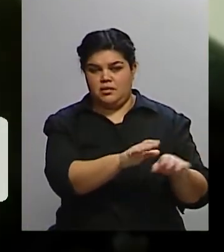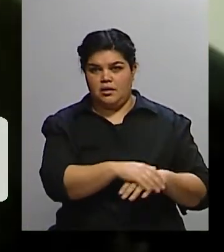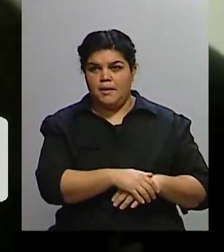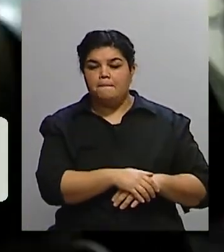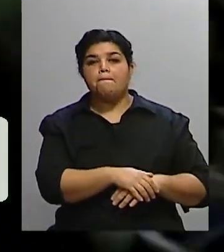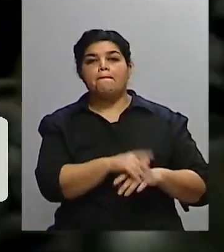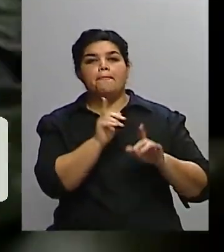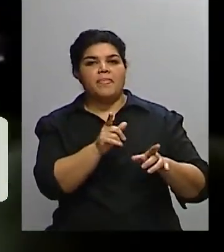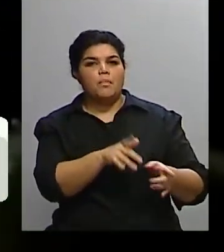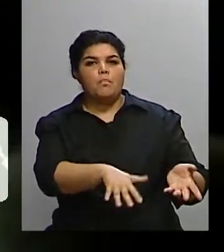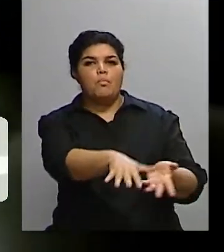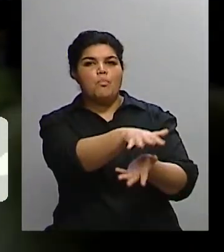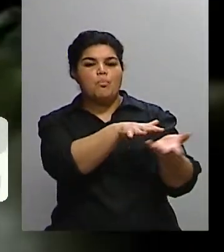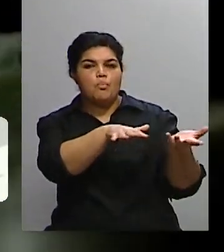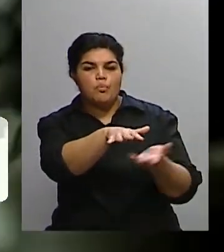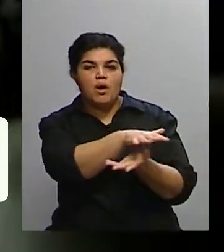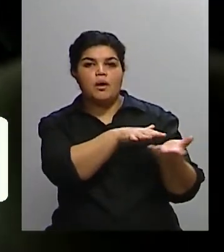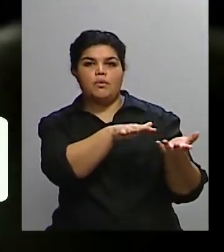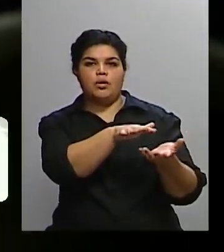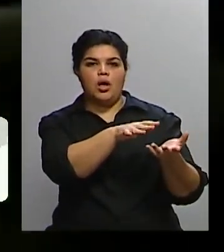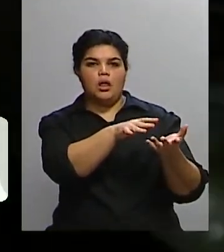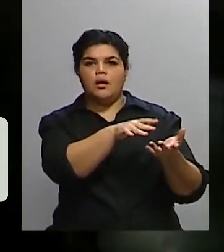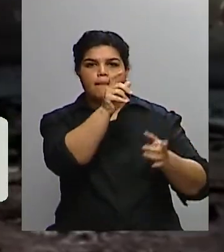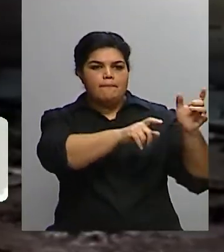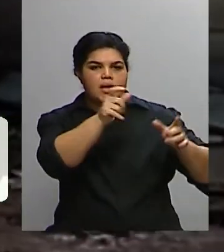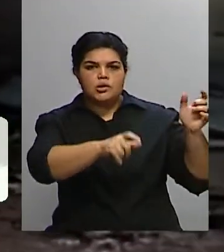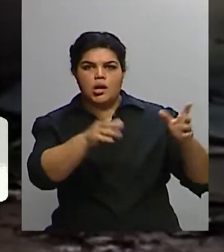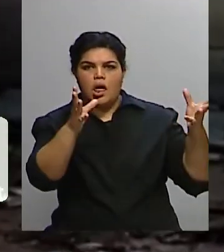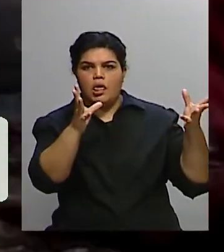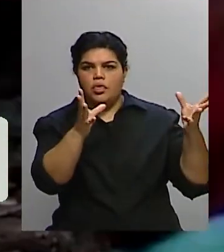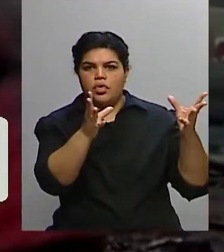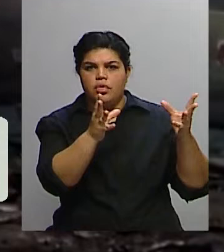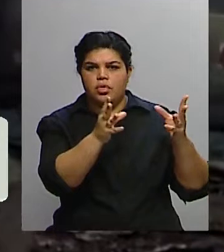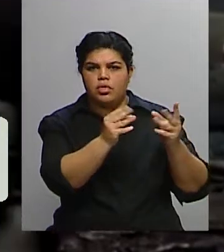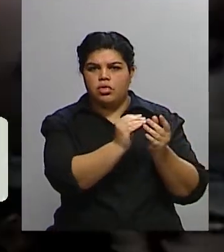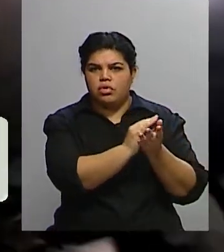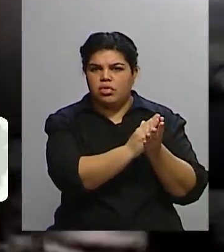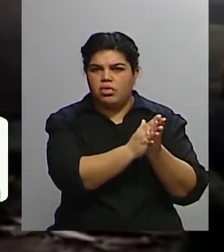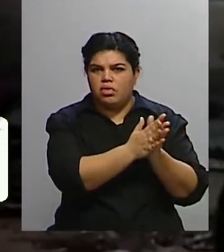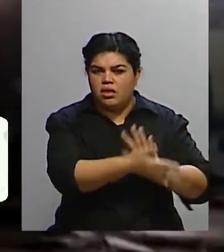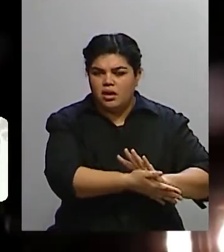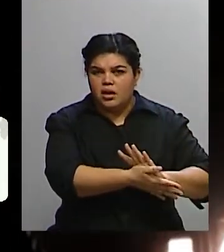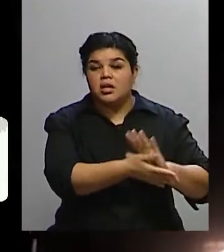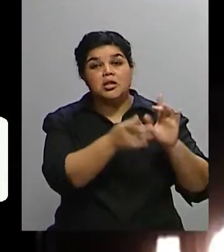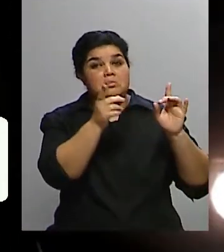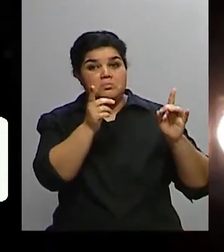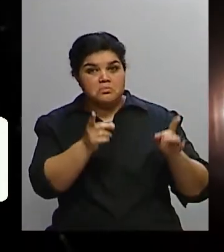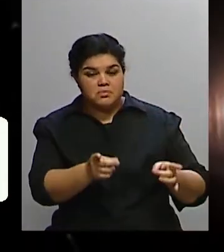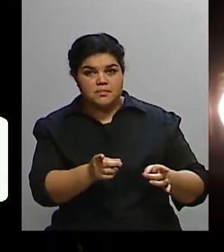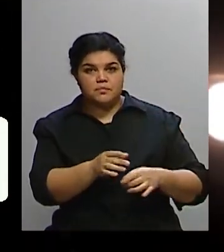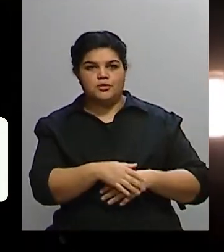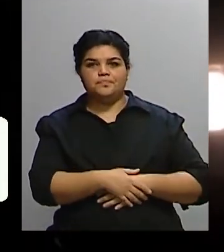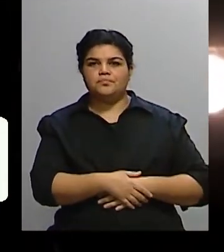pueblos, digamos, allá, las comunidades se han ido despoblando. Y en tercer lugar, las comunidades viven todo, aparte de esa situación